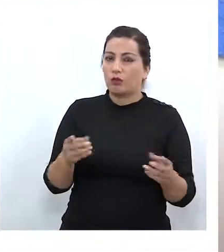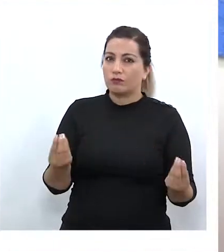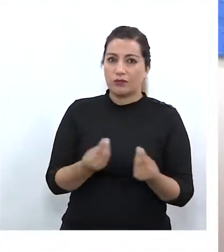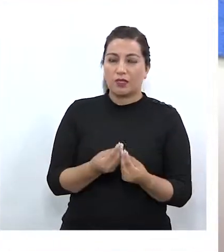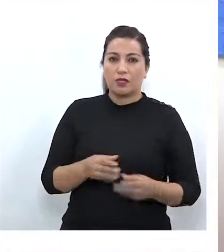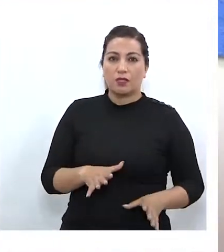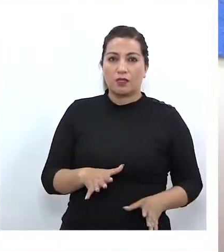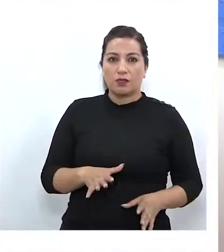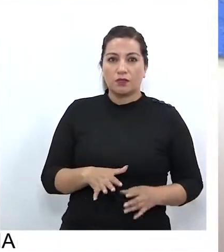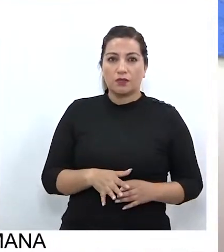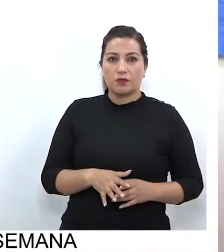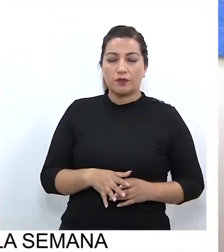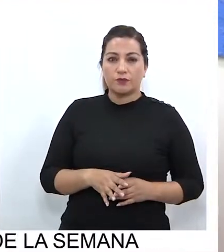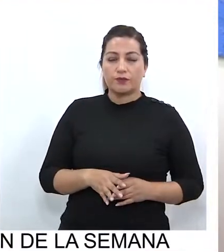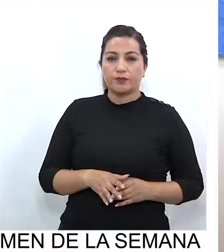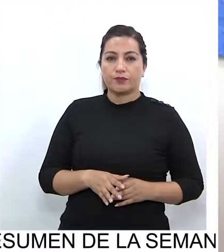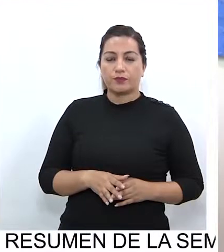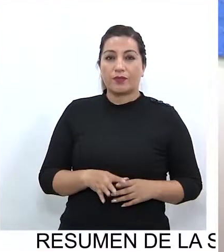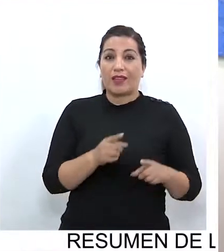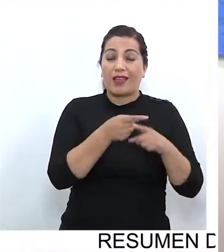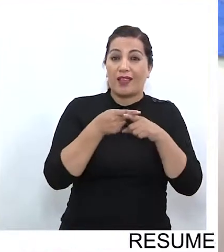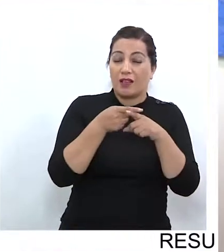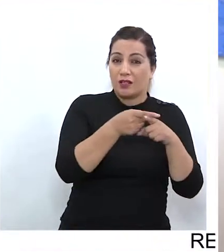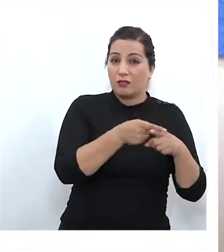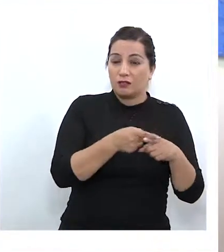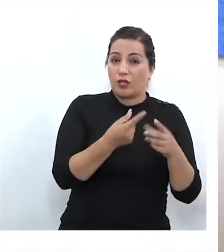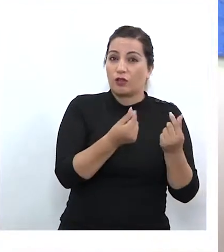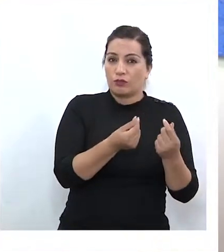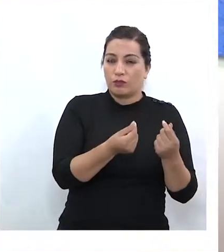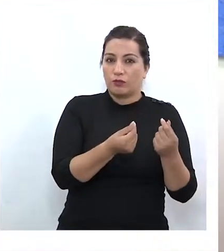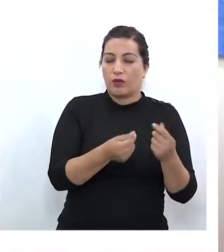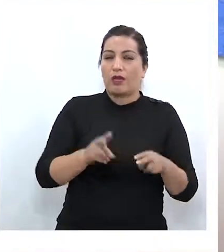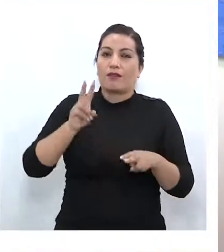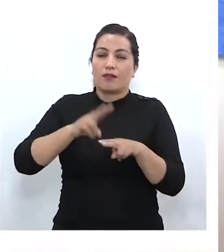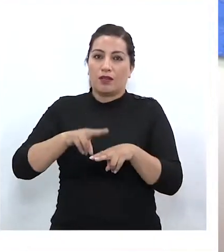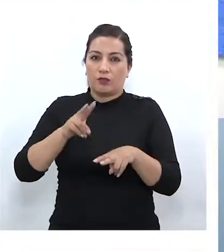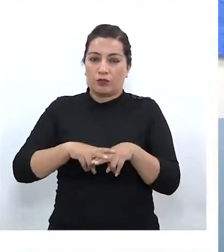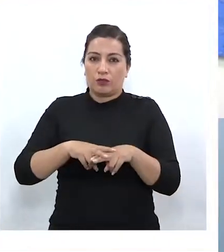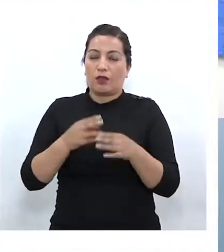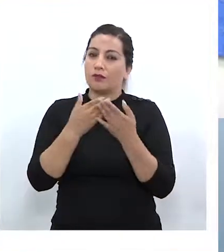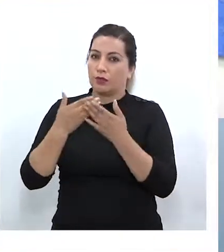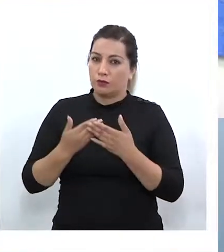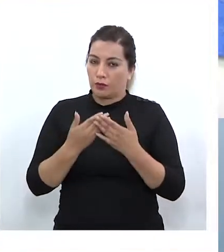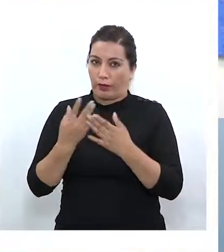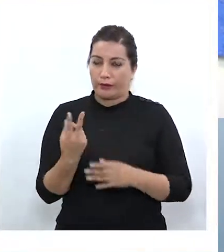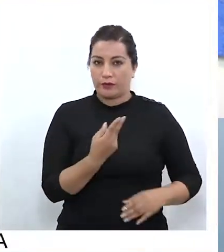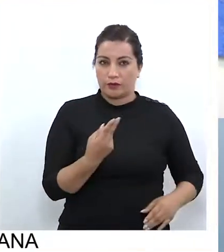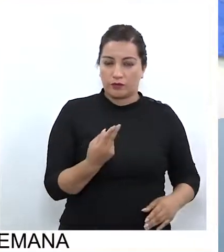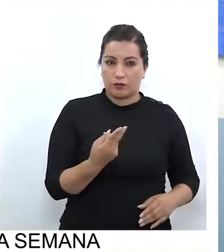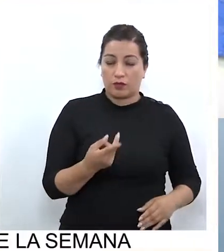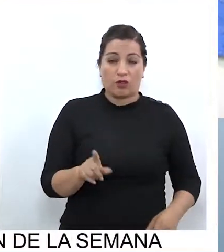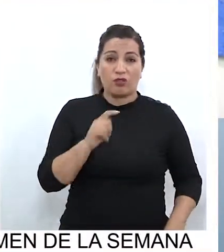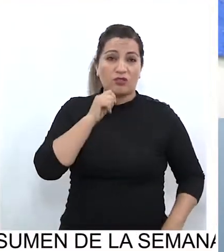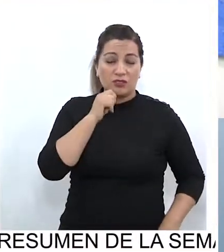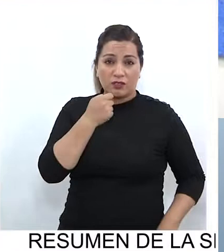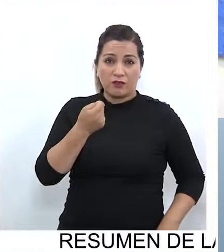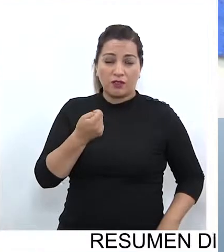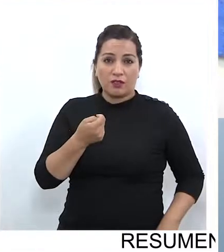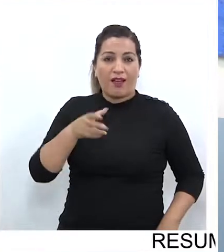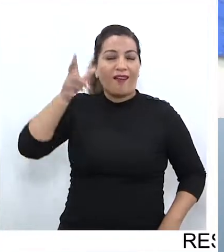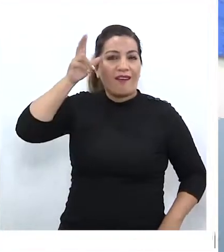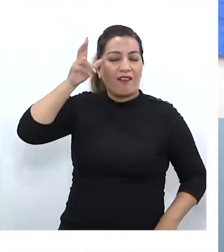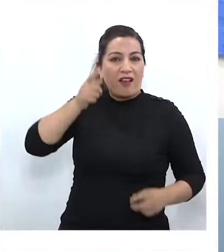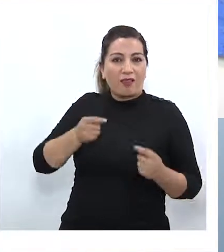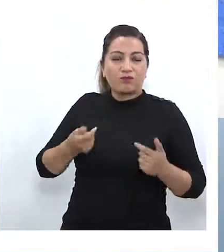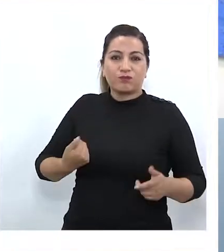mismo, entre el nivel socioeconómico y los resultados de un alumno. Pero eso no significa que los